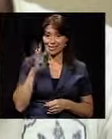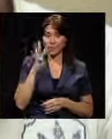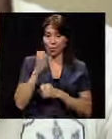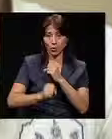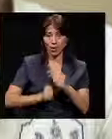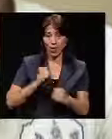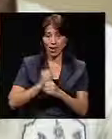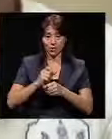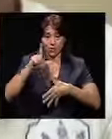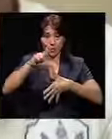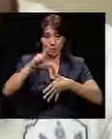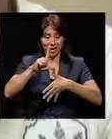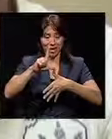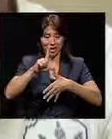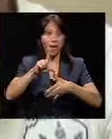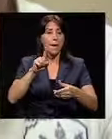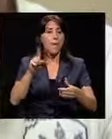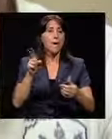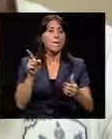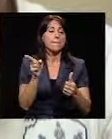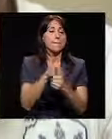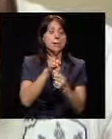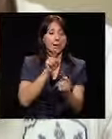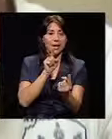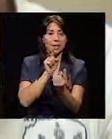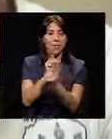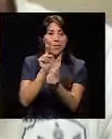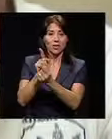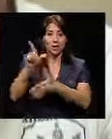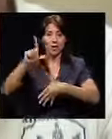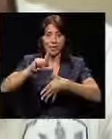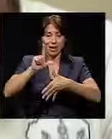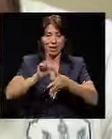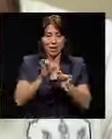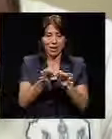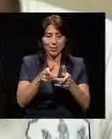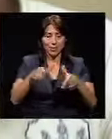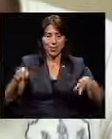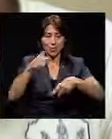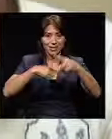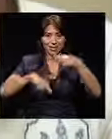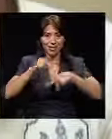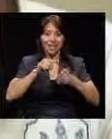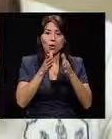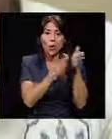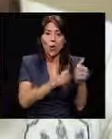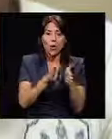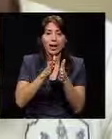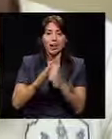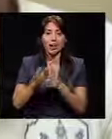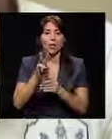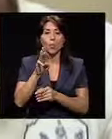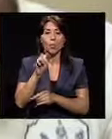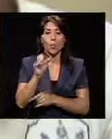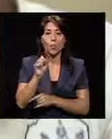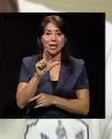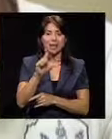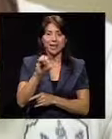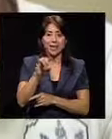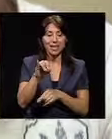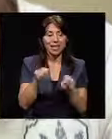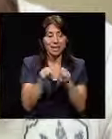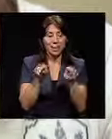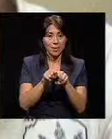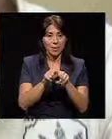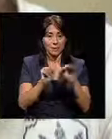2009, el primer encuentro latinoamericano de intérpretes de lengua de señas que fue organizado por WASLI y también por la